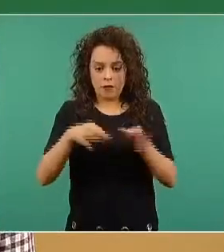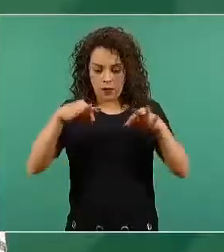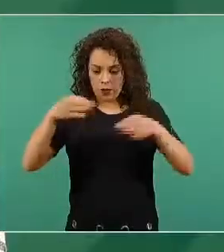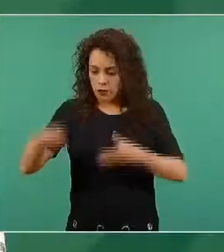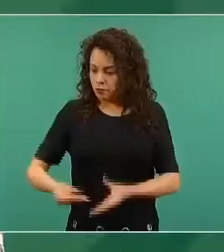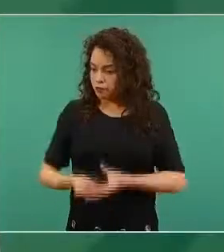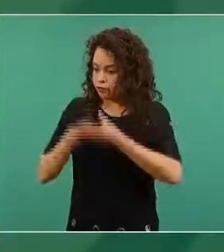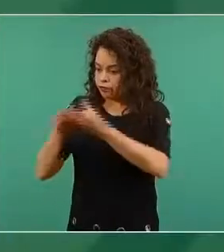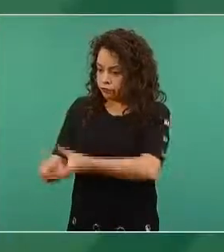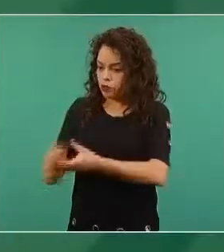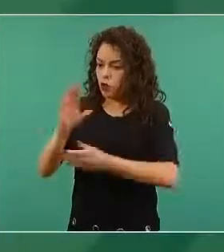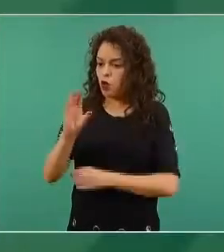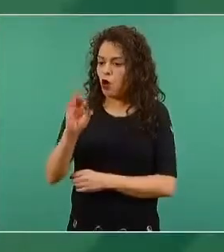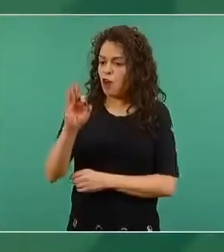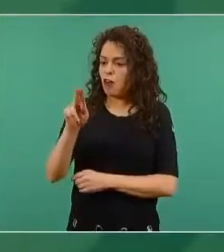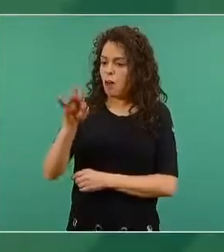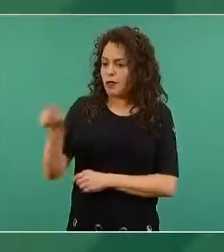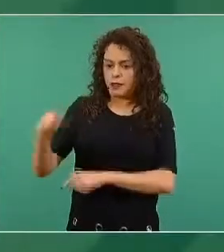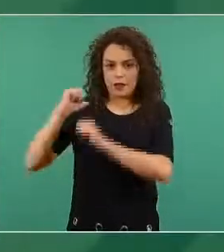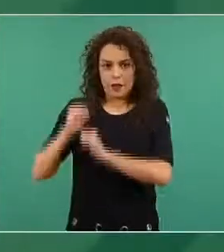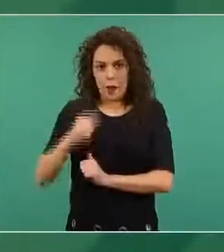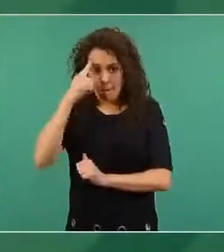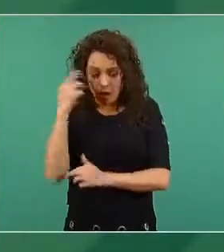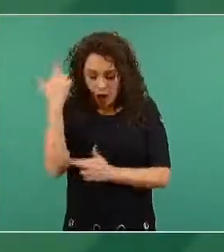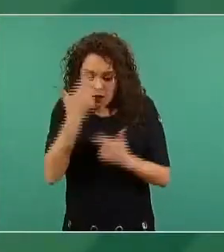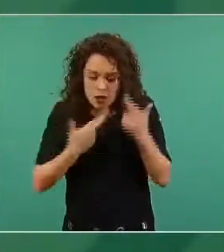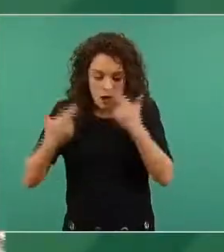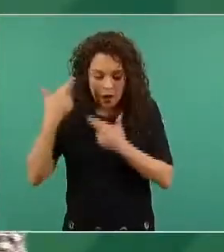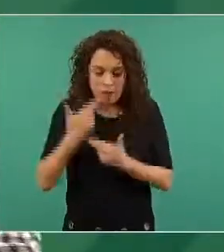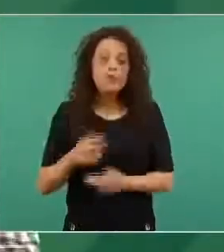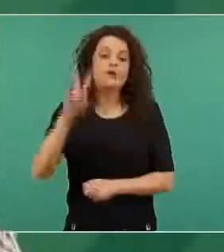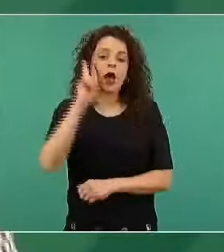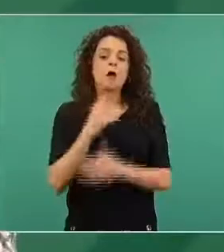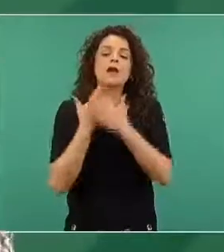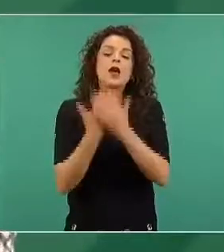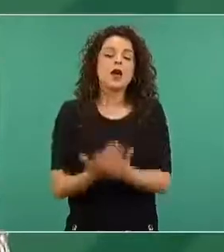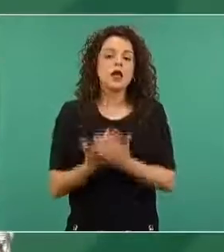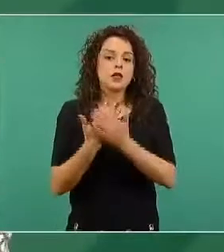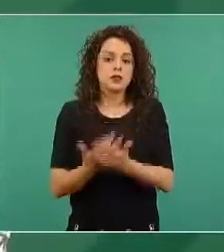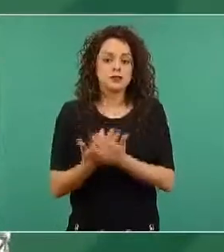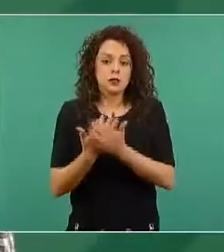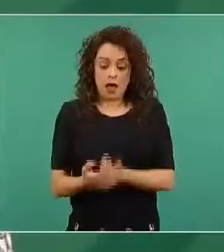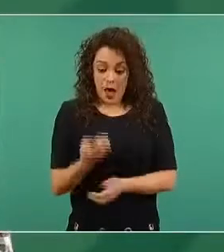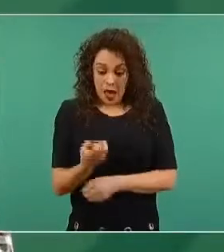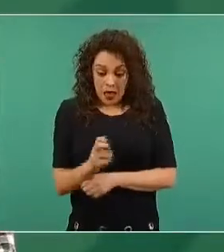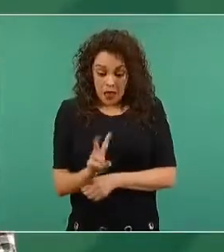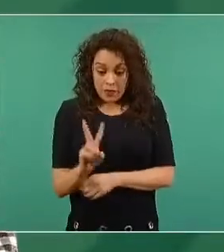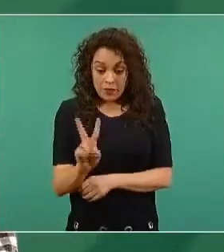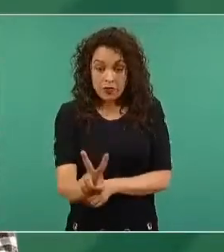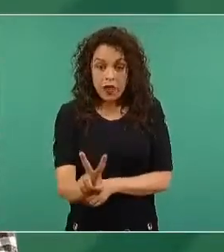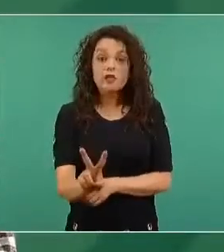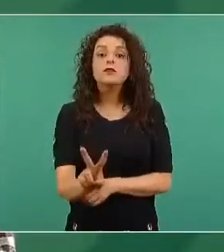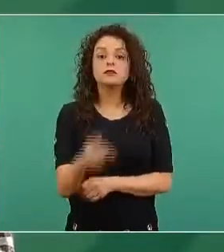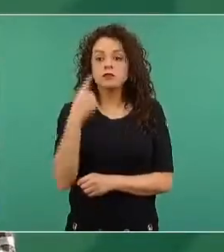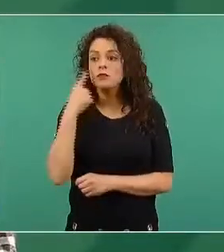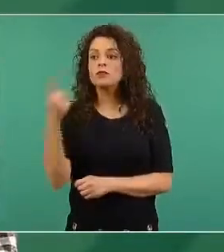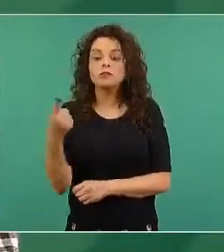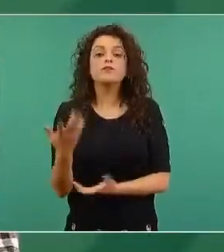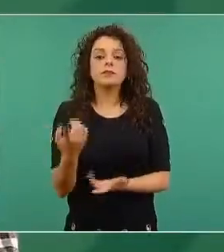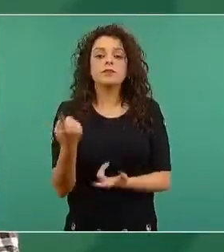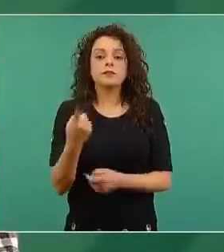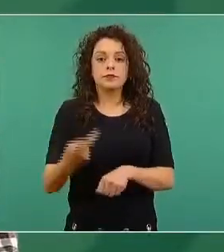para su revisión, estamos en espera de que este viernes presente ya, para enriquecer el contenido del